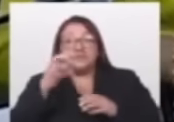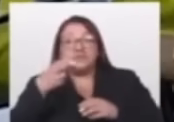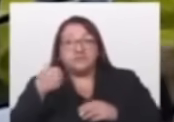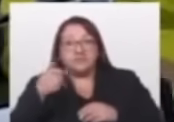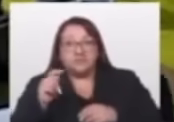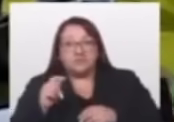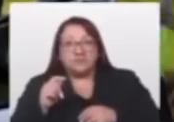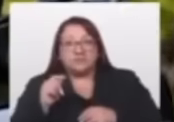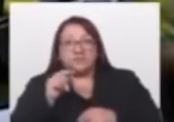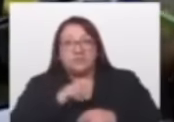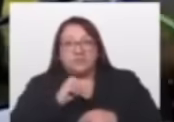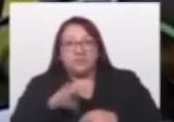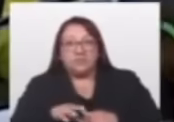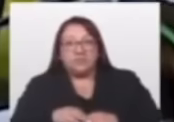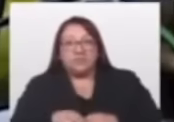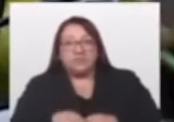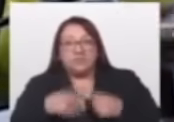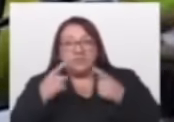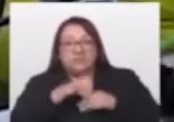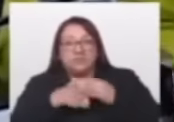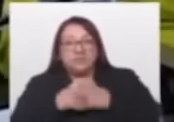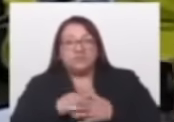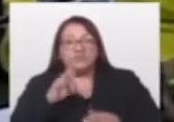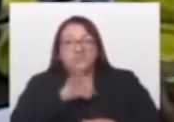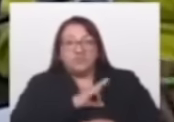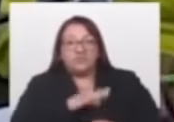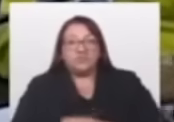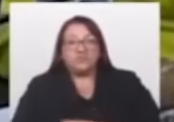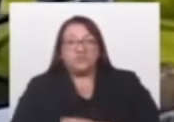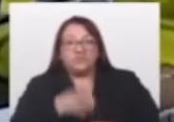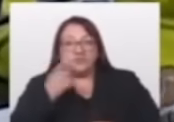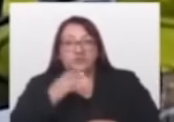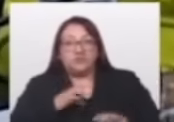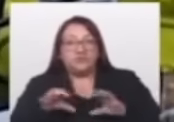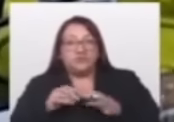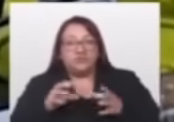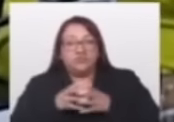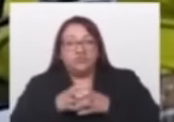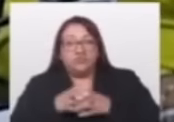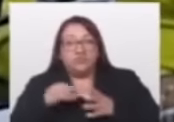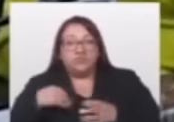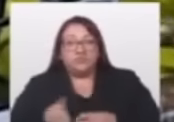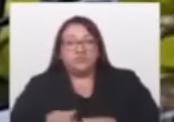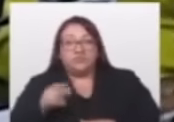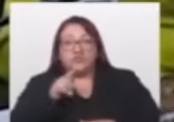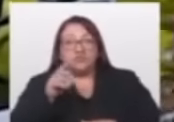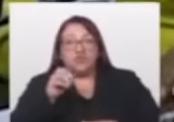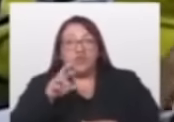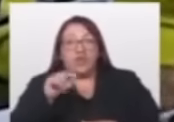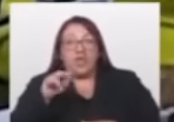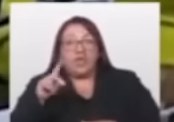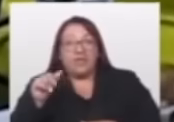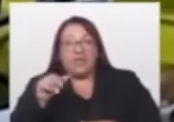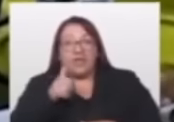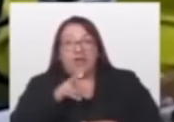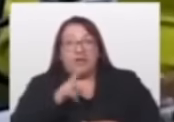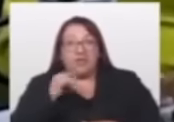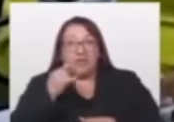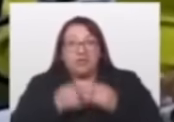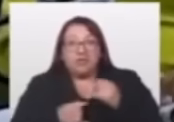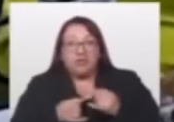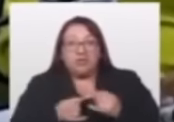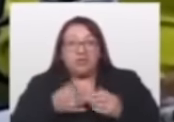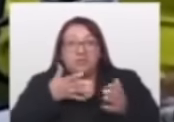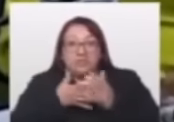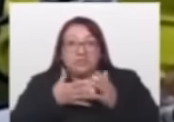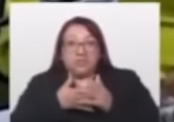y que aduce a actuar bajo órdenes de la fiscal de la Nación para lograr la inhabilitación de la señora Zoraida Ábalos. Este último testimonio